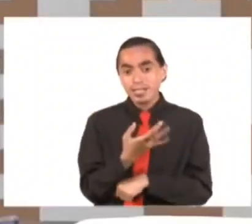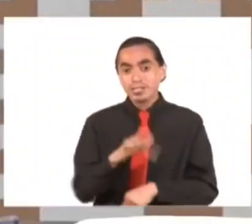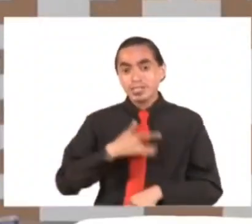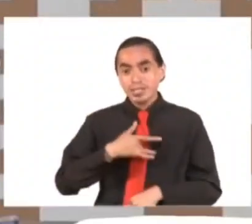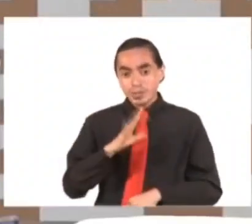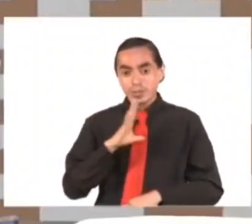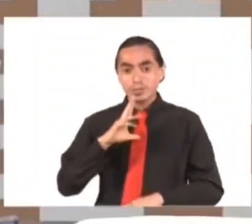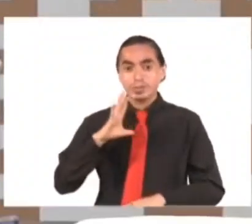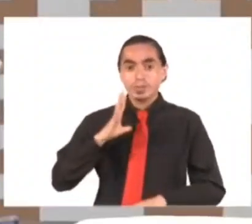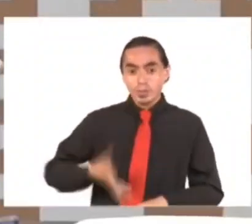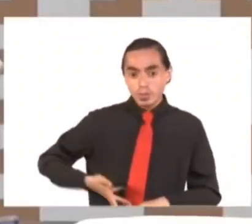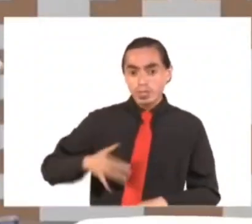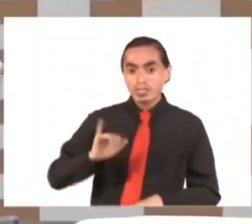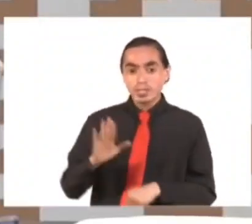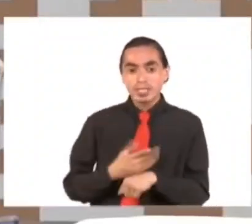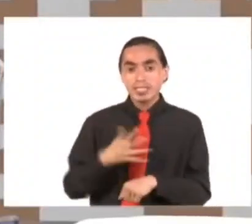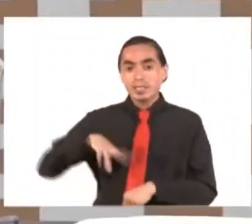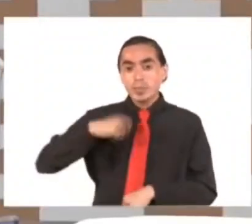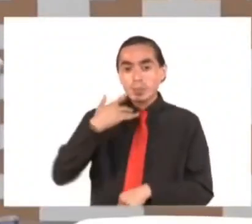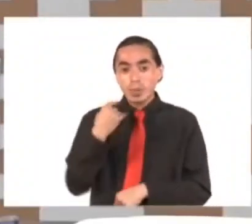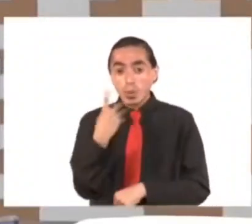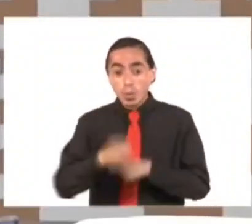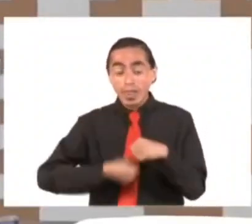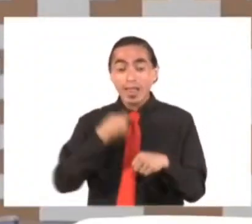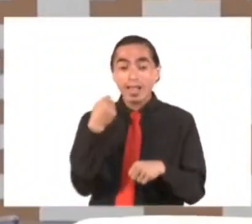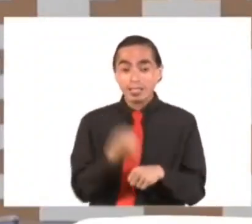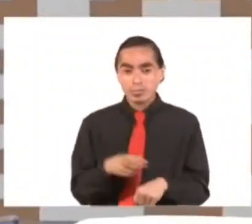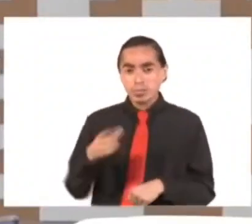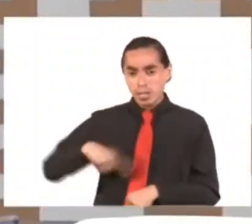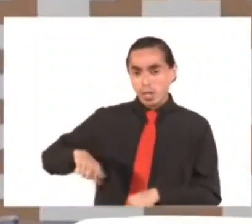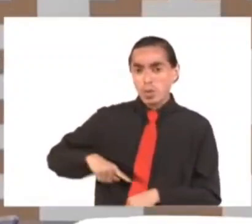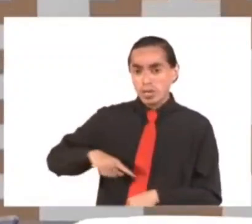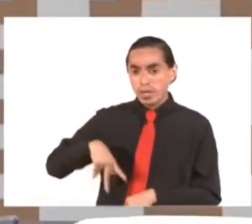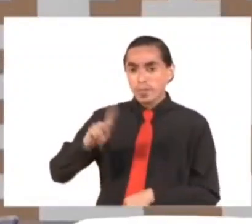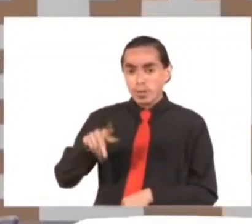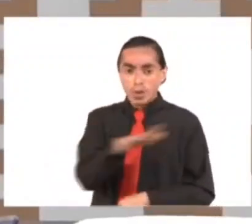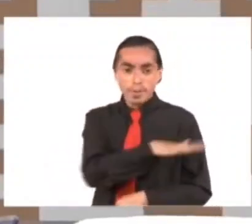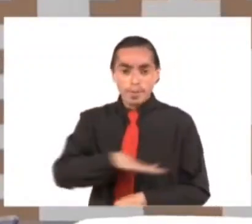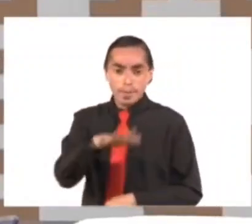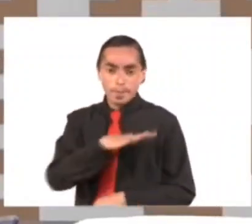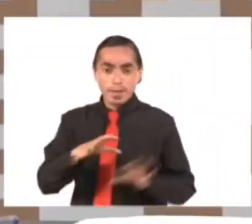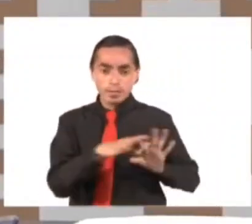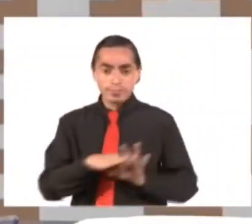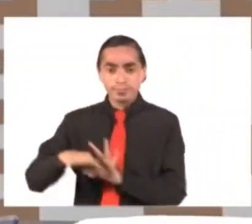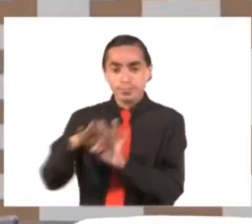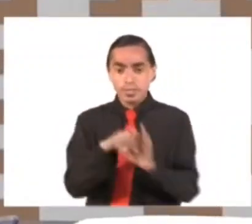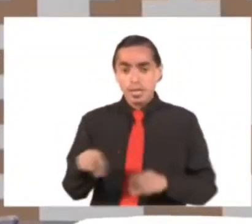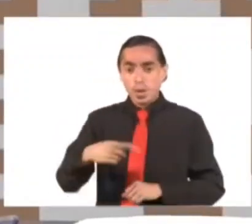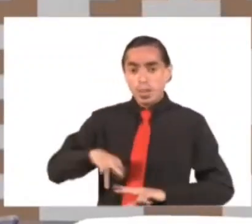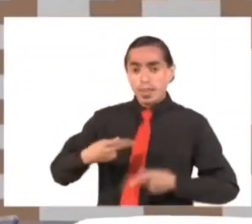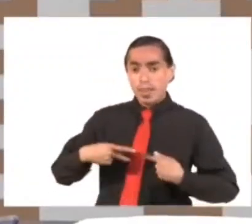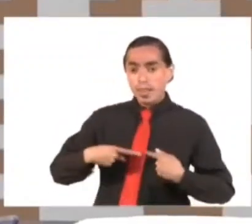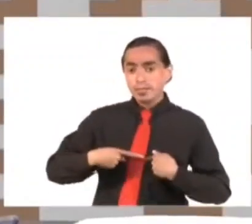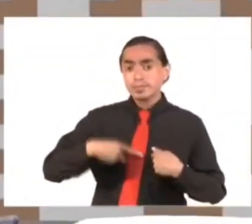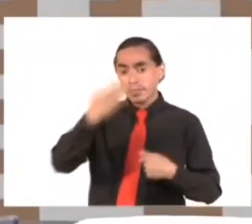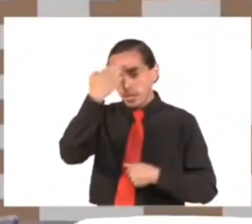de casi un año, no solo realizado desde el gobierno, pero en colaboración con todos los sectores productivos de la ciudad y expertos de los temas, para